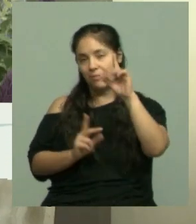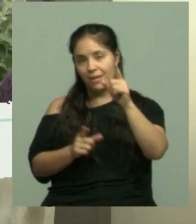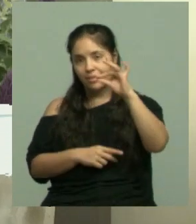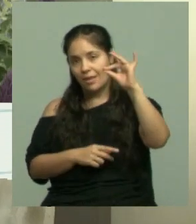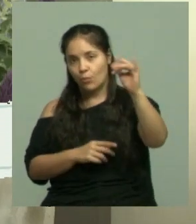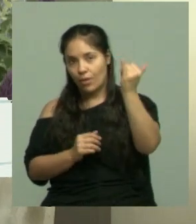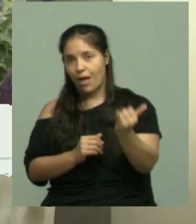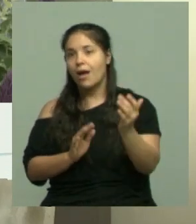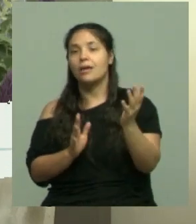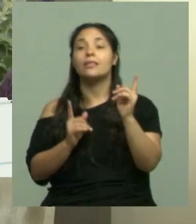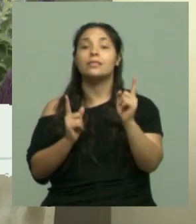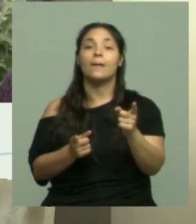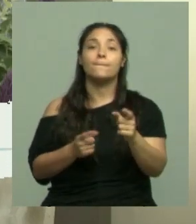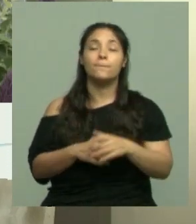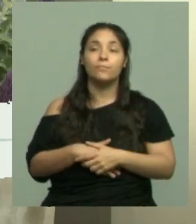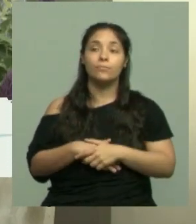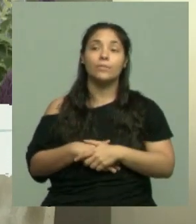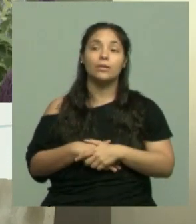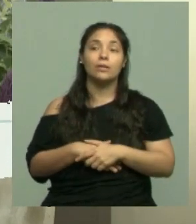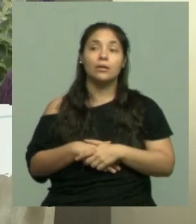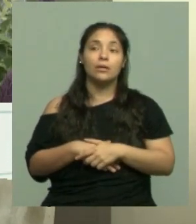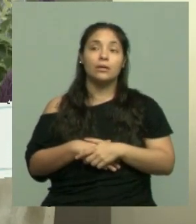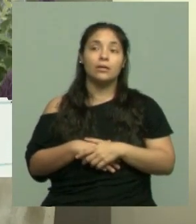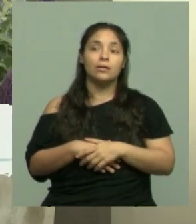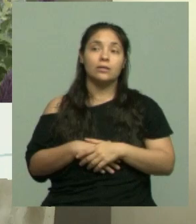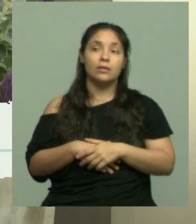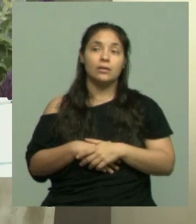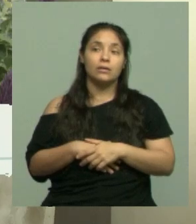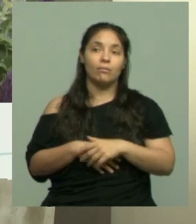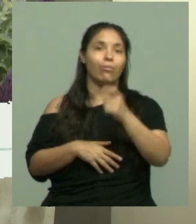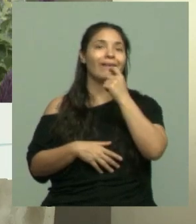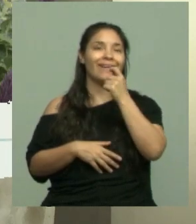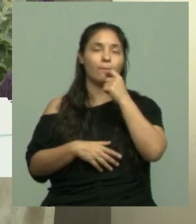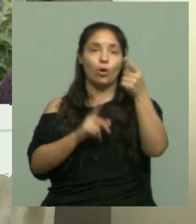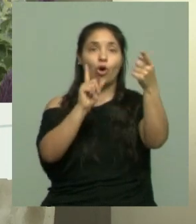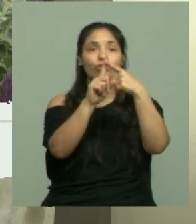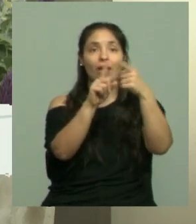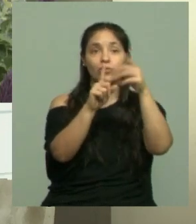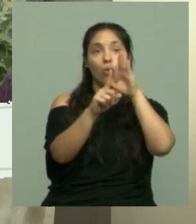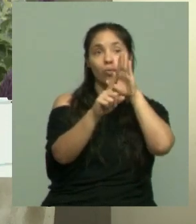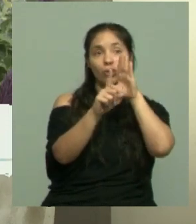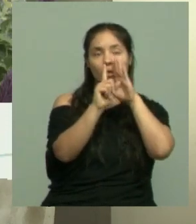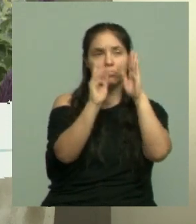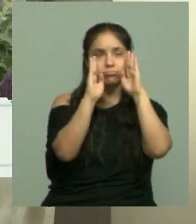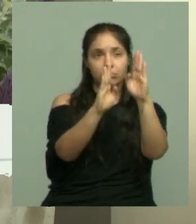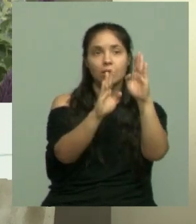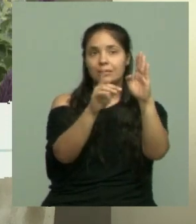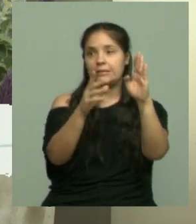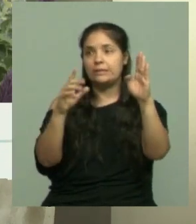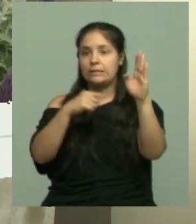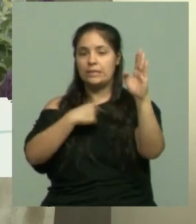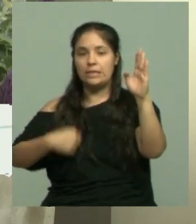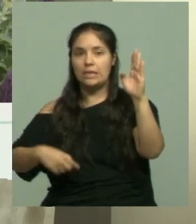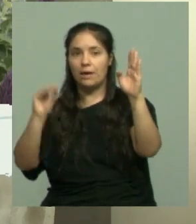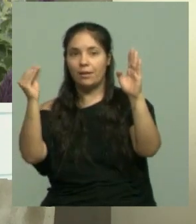se empieza a ver un poco más deteriorada aún la relación con China y con Brasil como principales socios comerciales. Bueno, estaremos